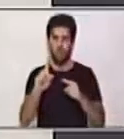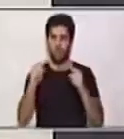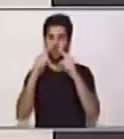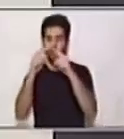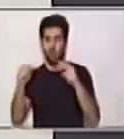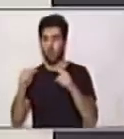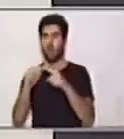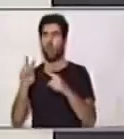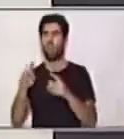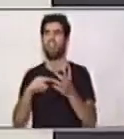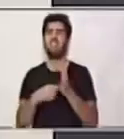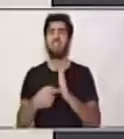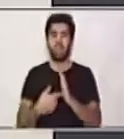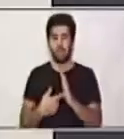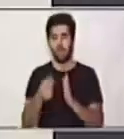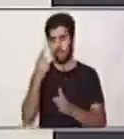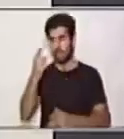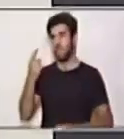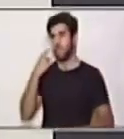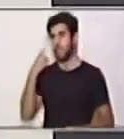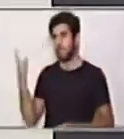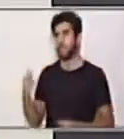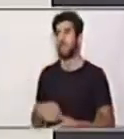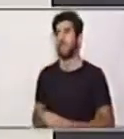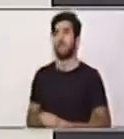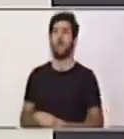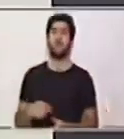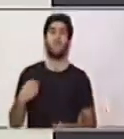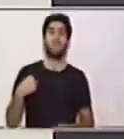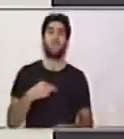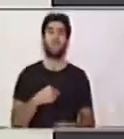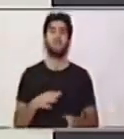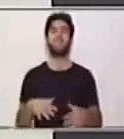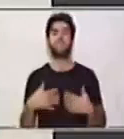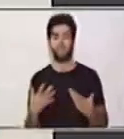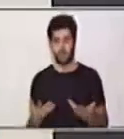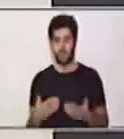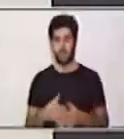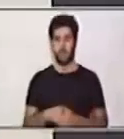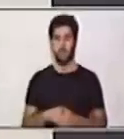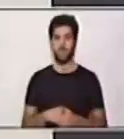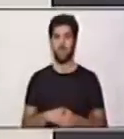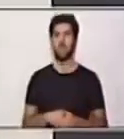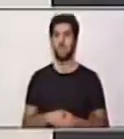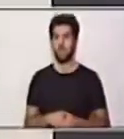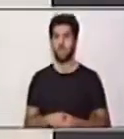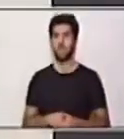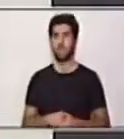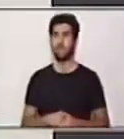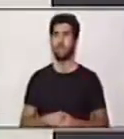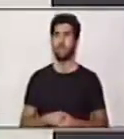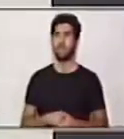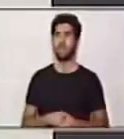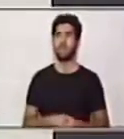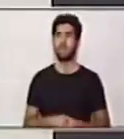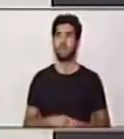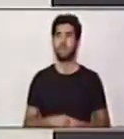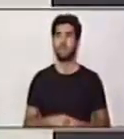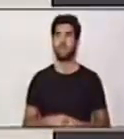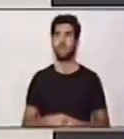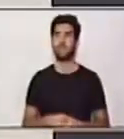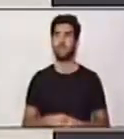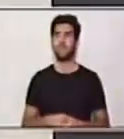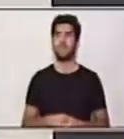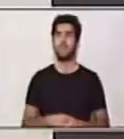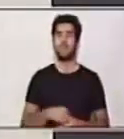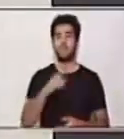Para calcular la moda, nos vamos a ubicar en el intervalo que tiene más frecuencia.